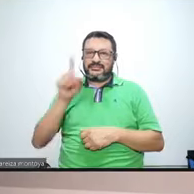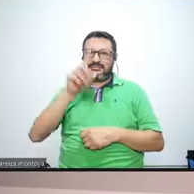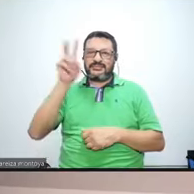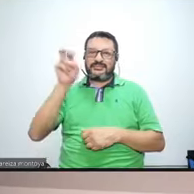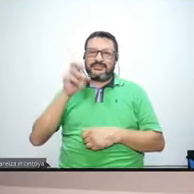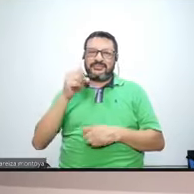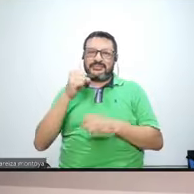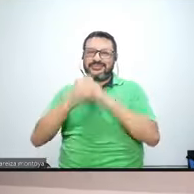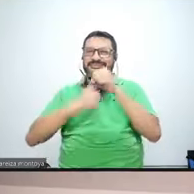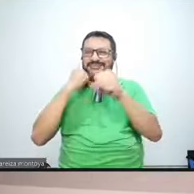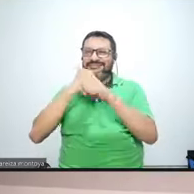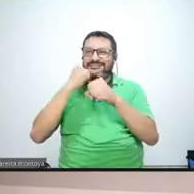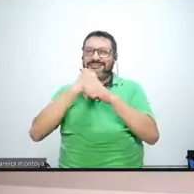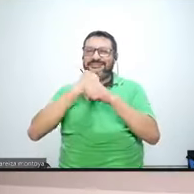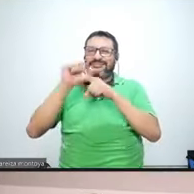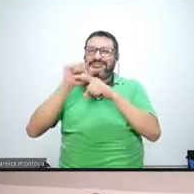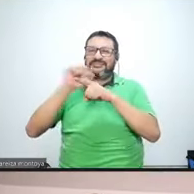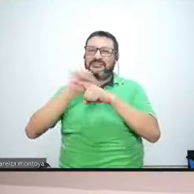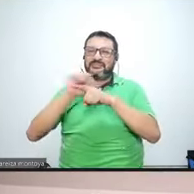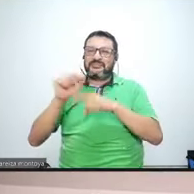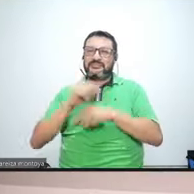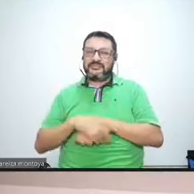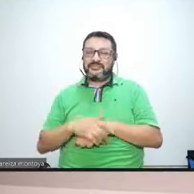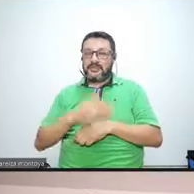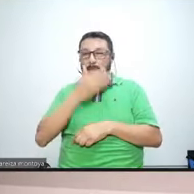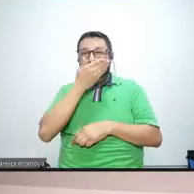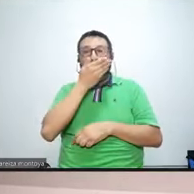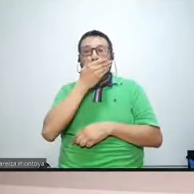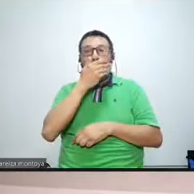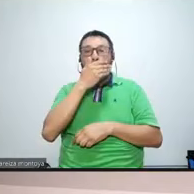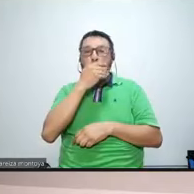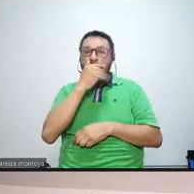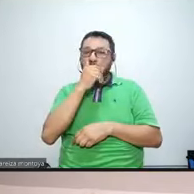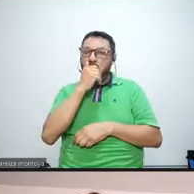La estalqué mal. No, 17 años, porque tienes un registro